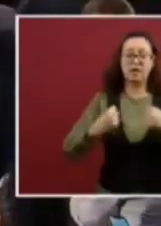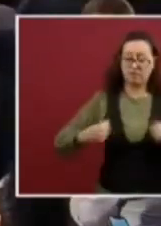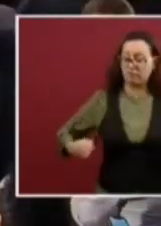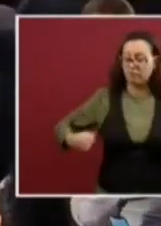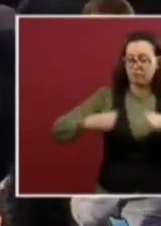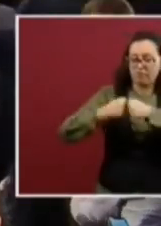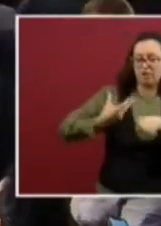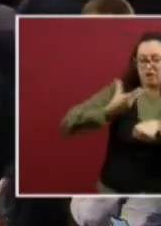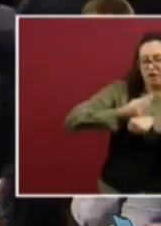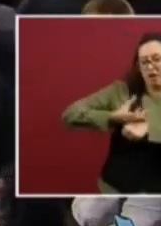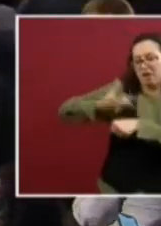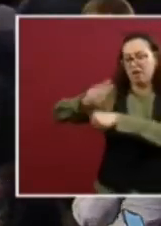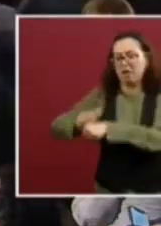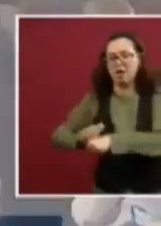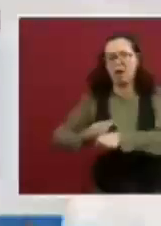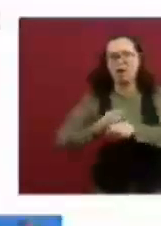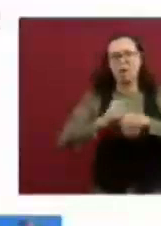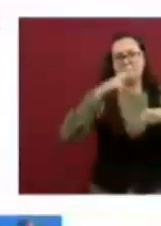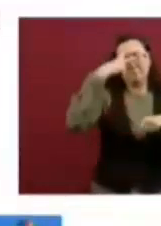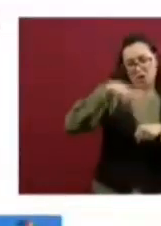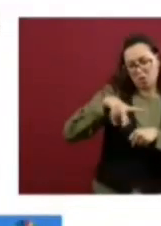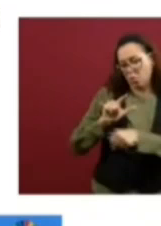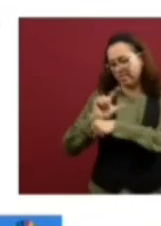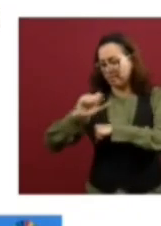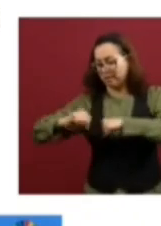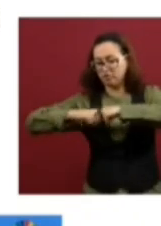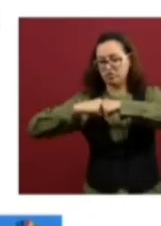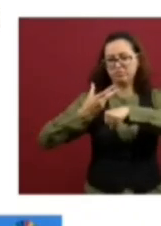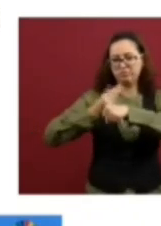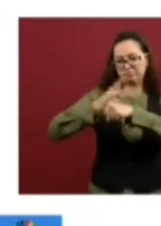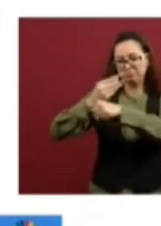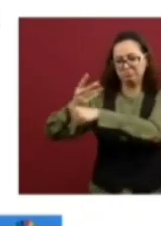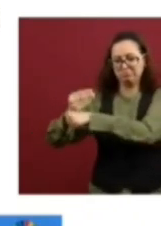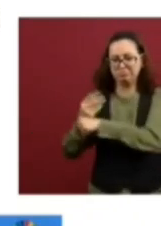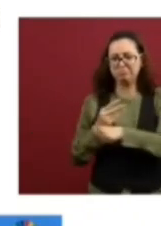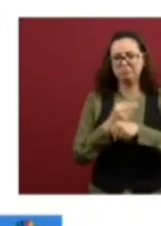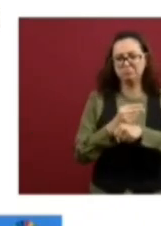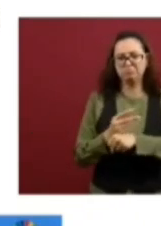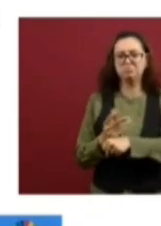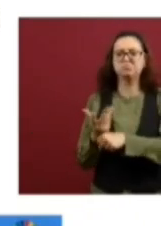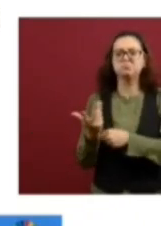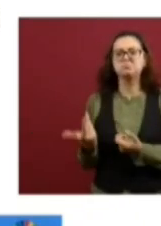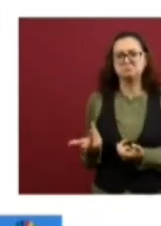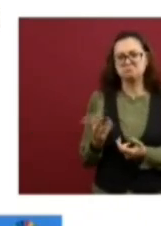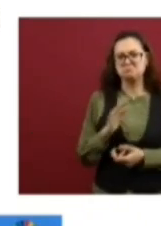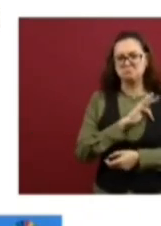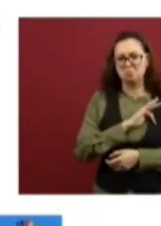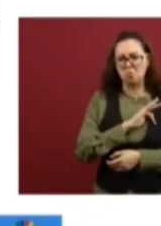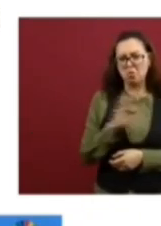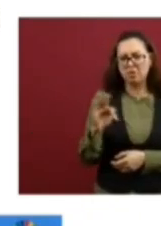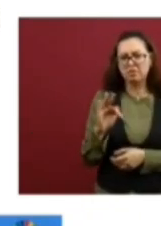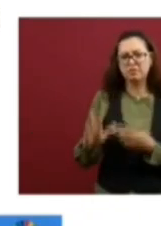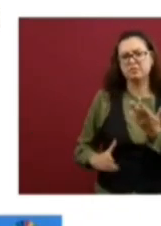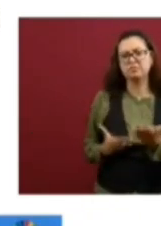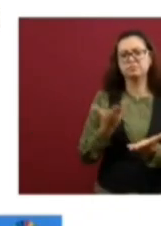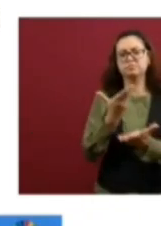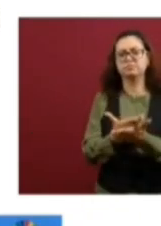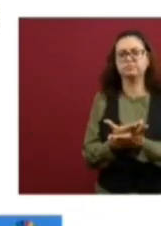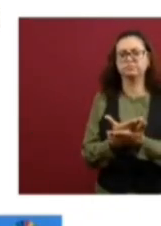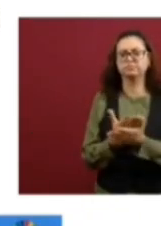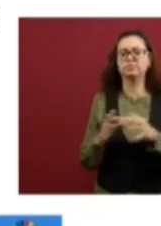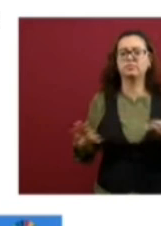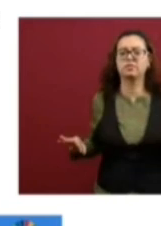entre guatemala y méxico y ahí yo creo que le va a gustar una cosa hacia el presidente y es que estamos proponiendo que se